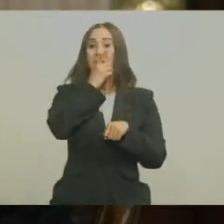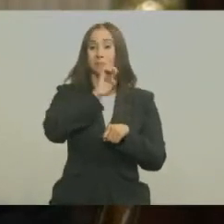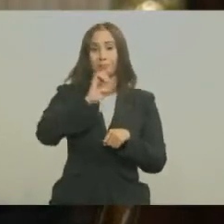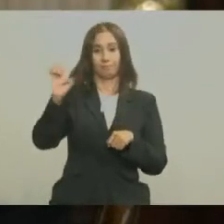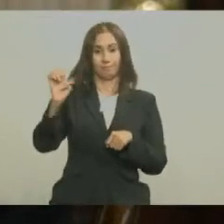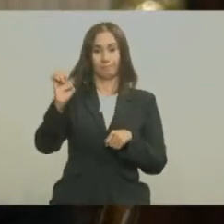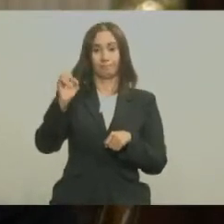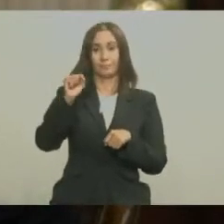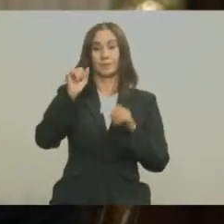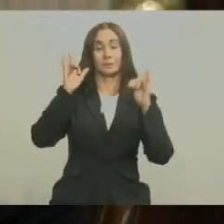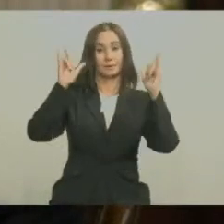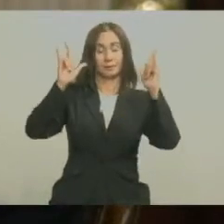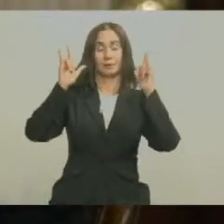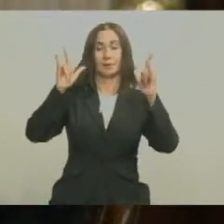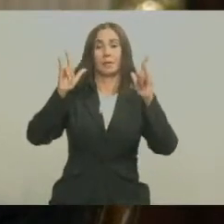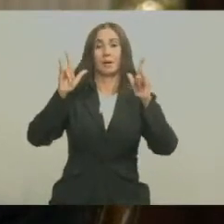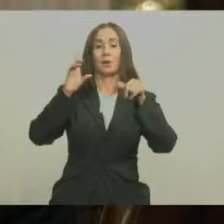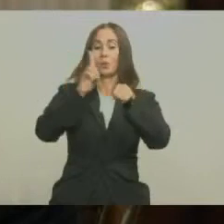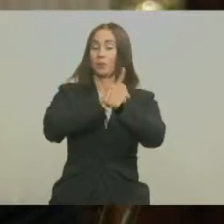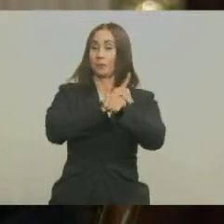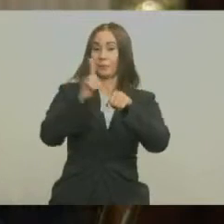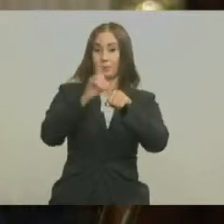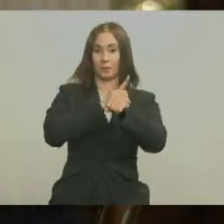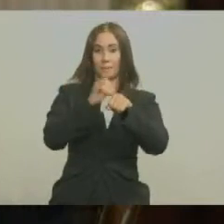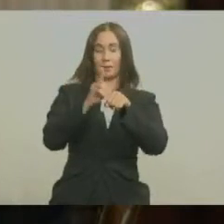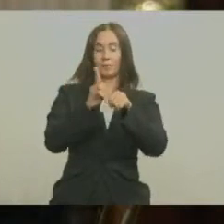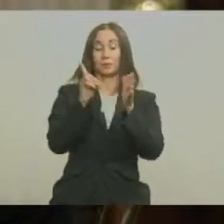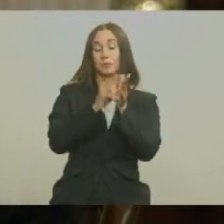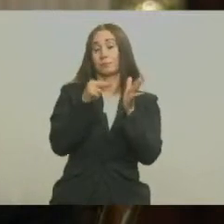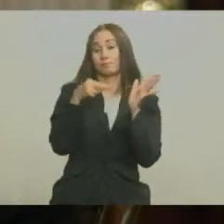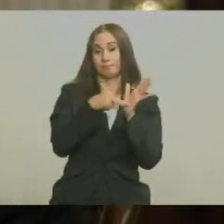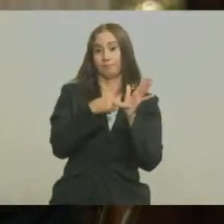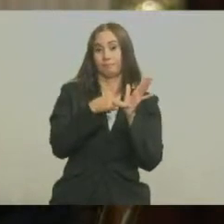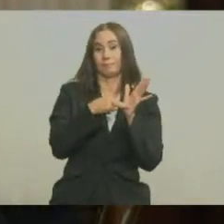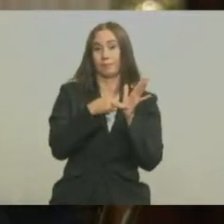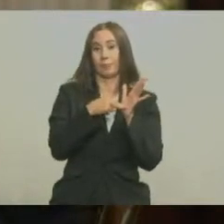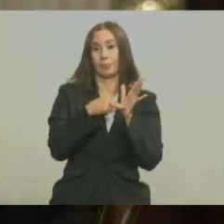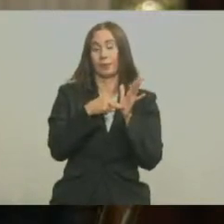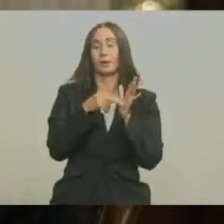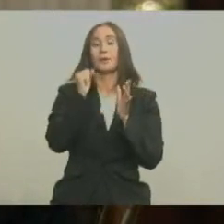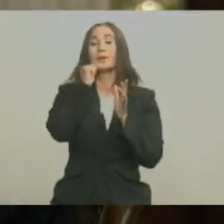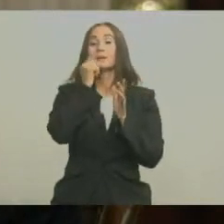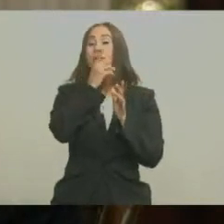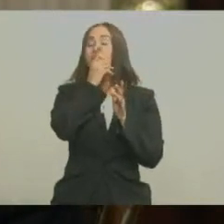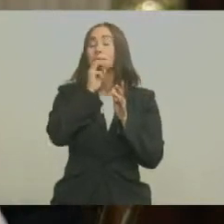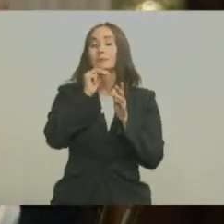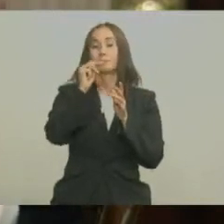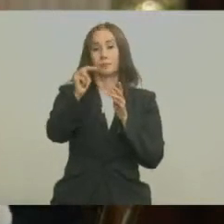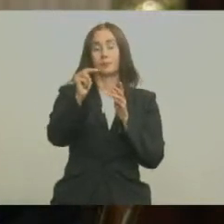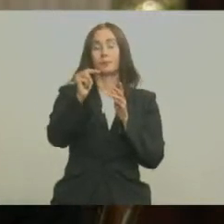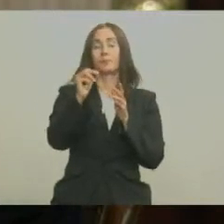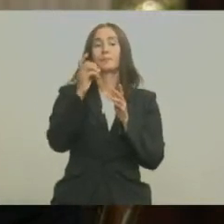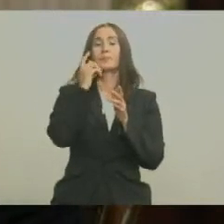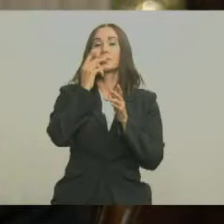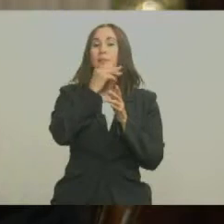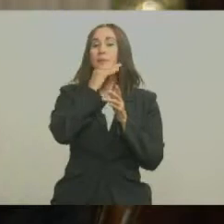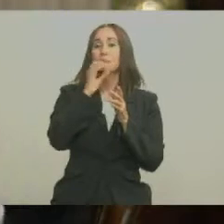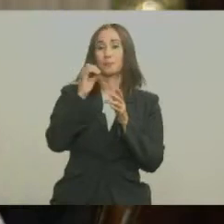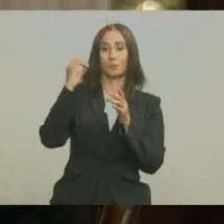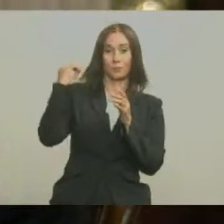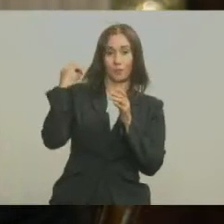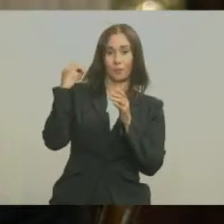Este, Santiago, Dajabón, el Distrito Nacional, Santo Domingo Norte, Santo Domingo